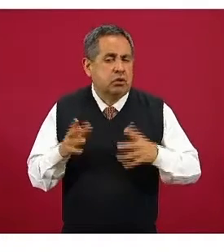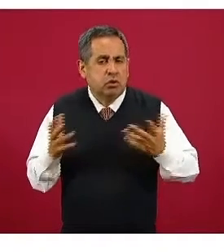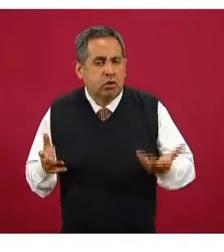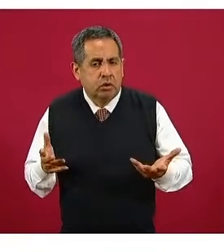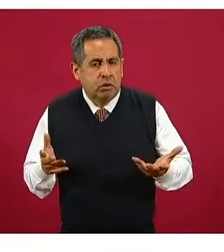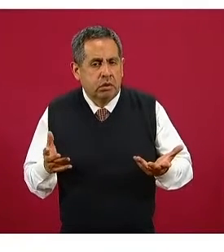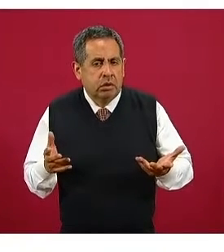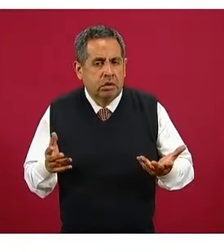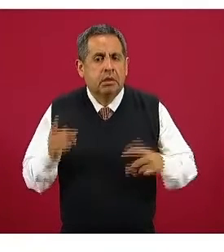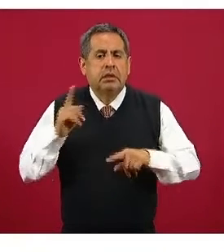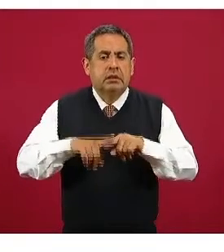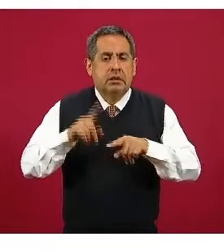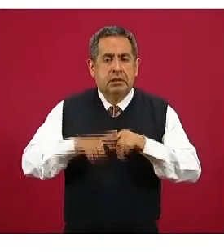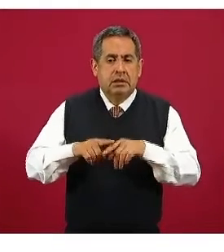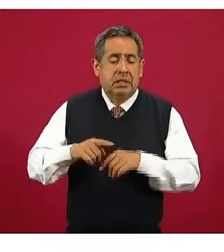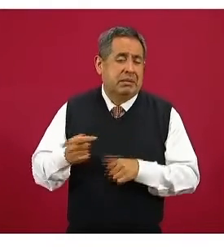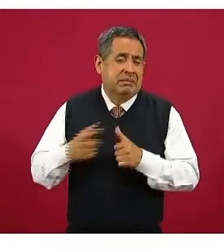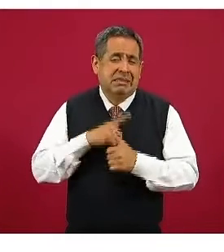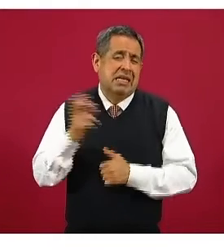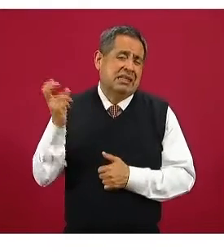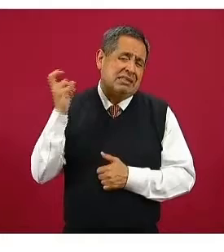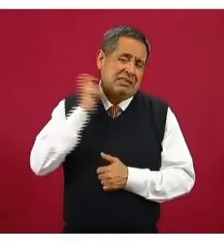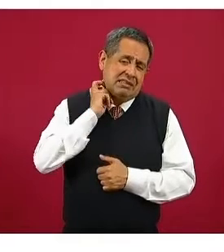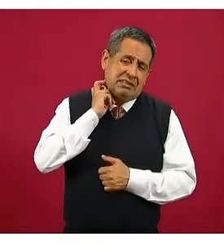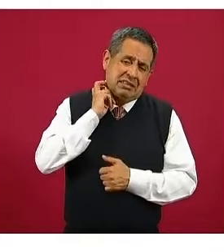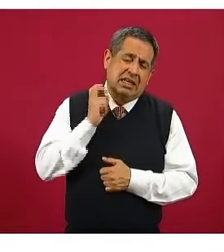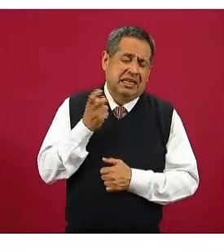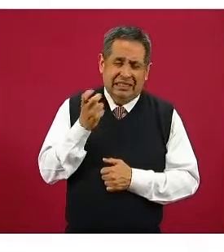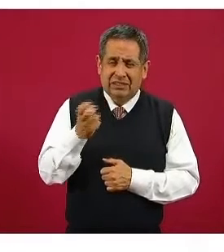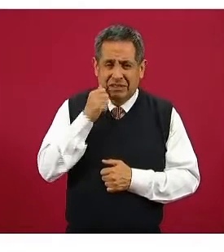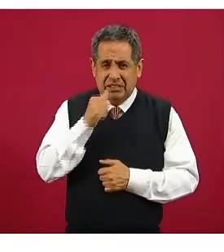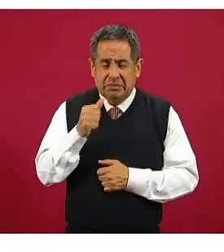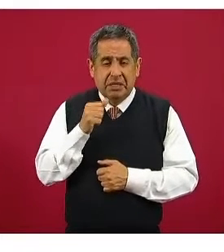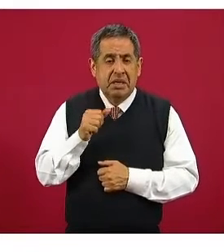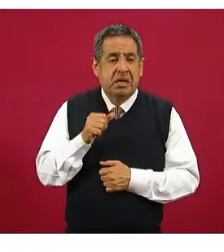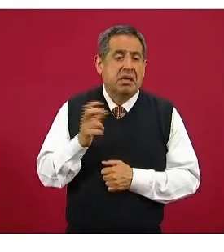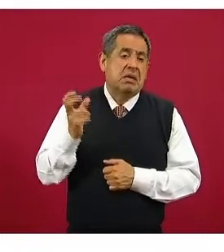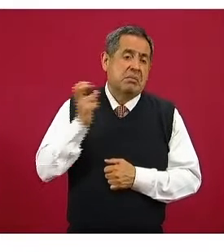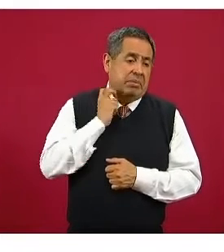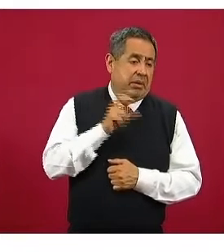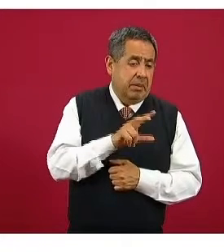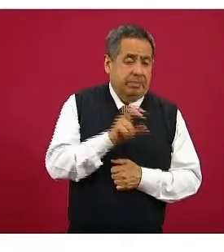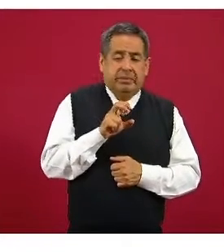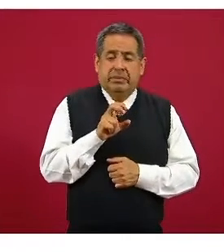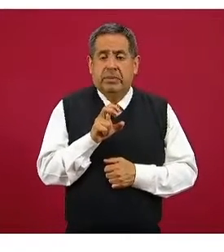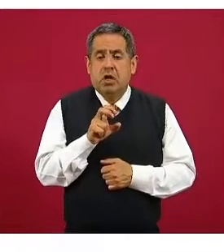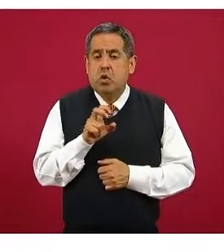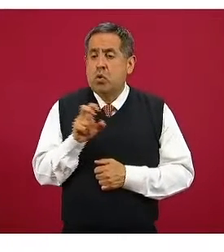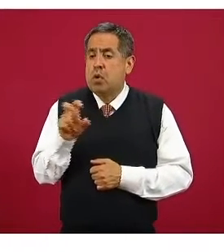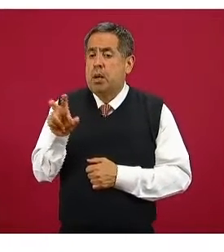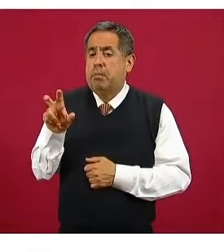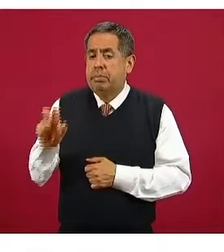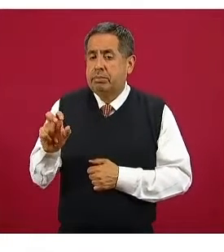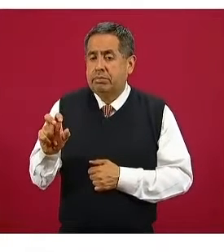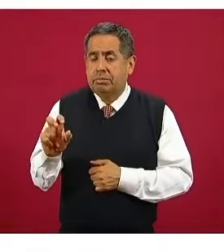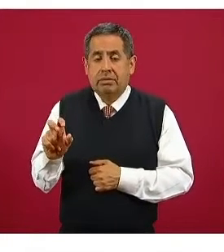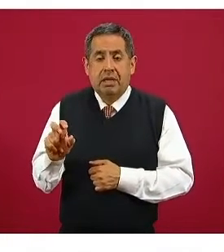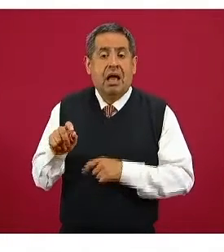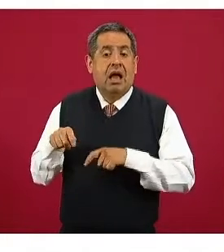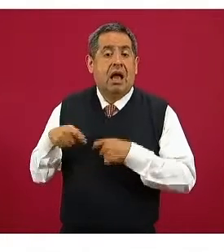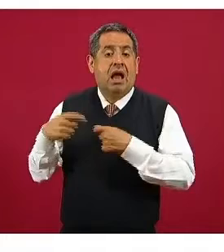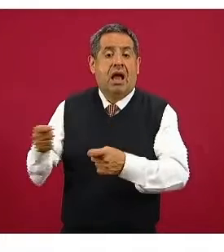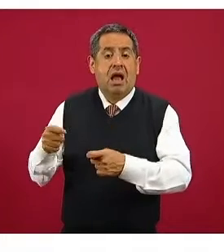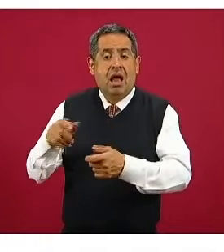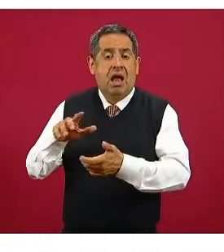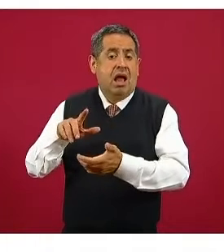componente importante son los murciélagos hematófagos, que pueden transmitir el virus de la rabia ya sea a la fauna